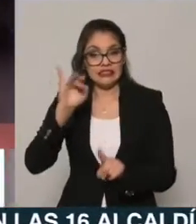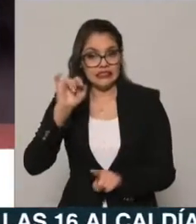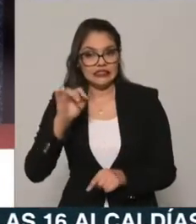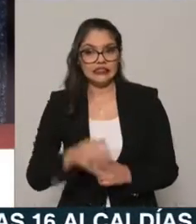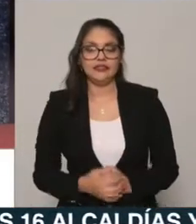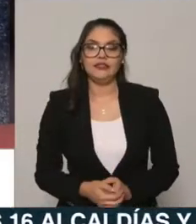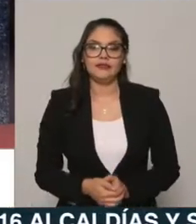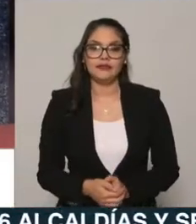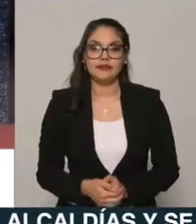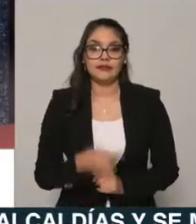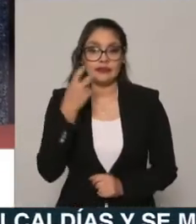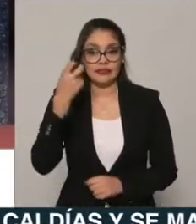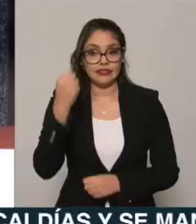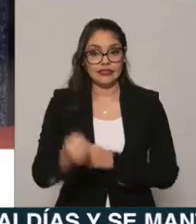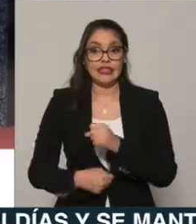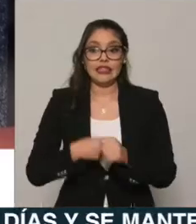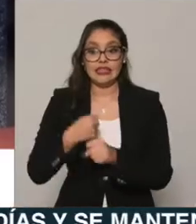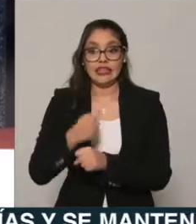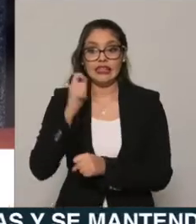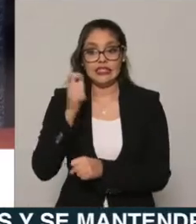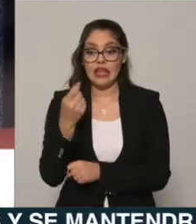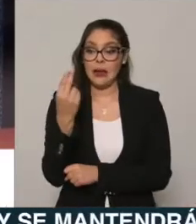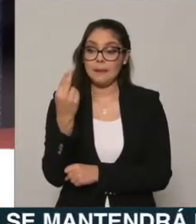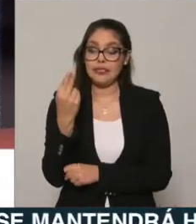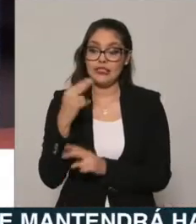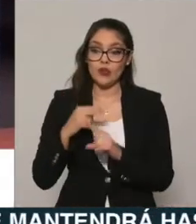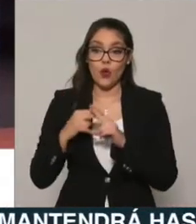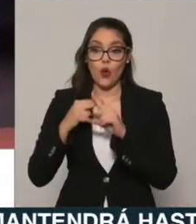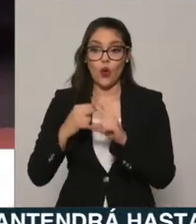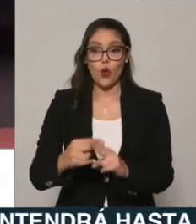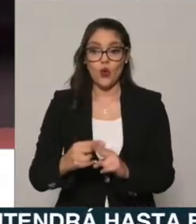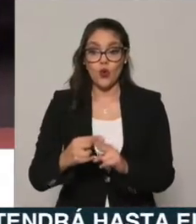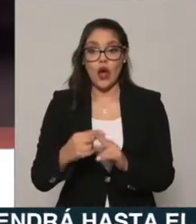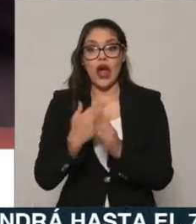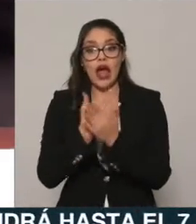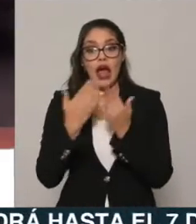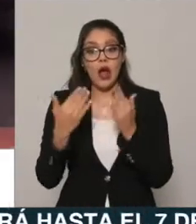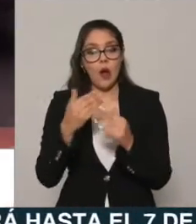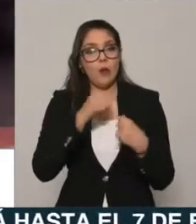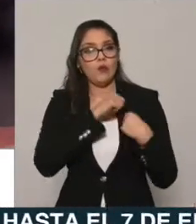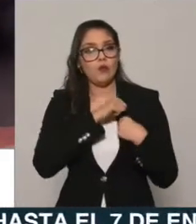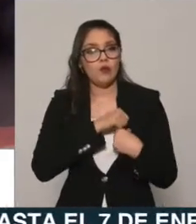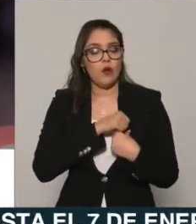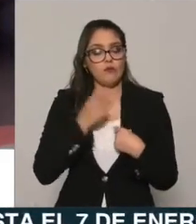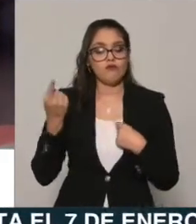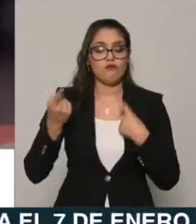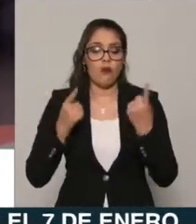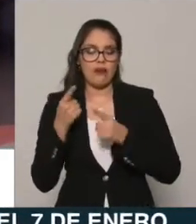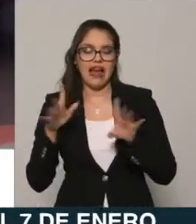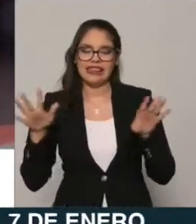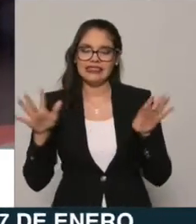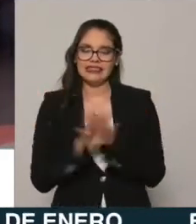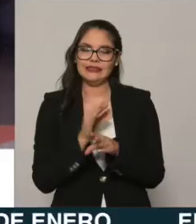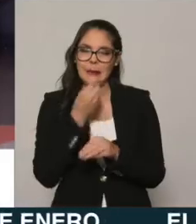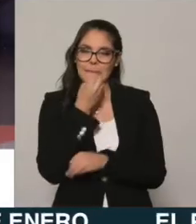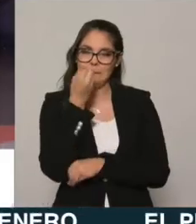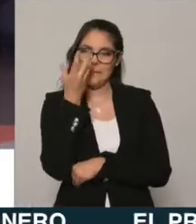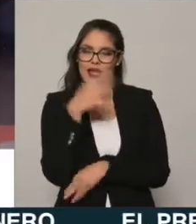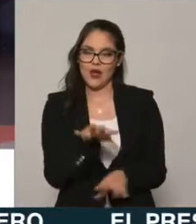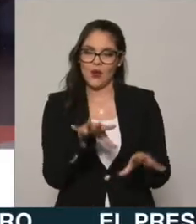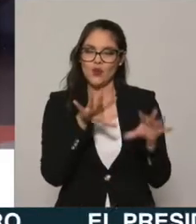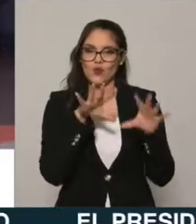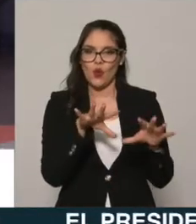sobre todo este año, como es el 25 aniversario, el director hizo una adaptación increíble. Se mantiene la